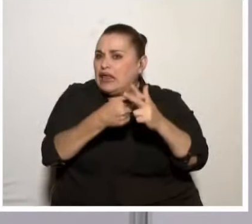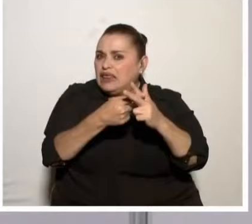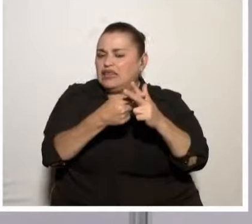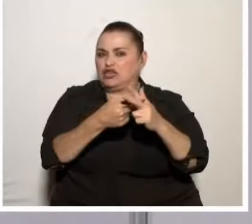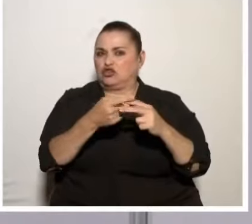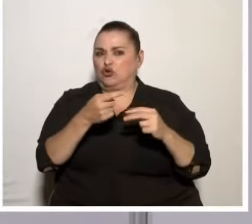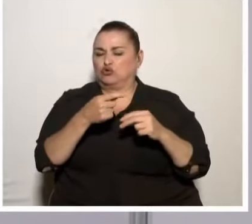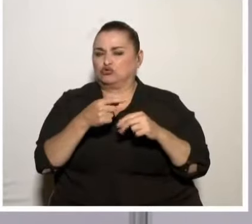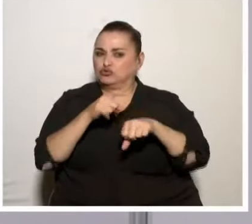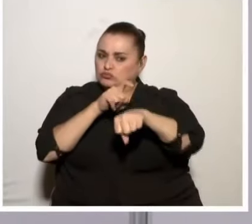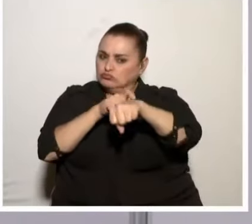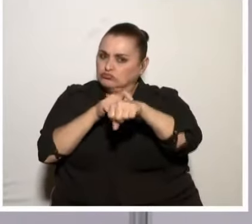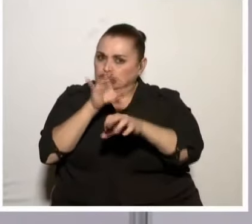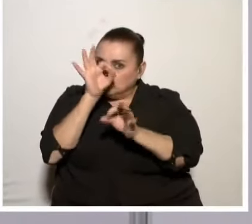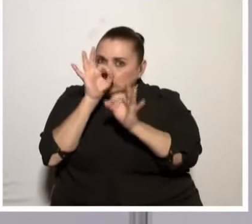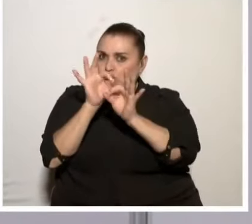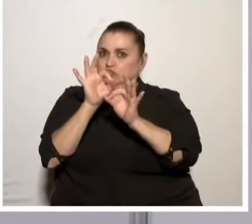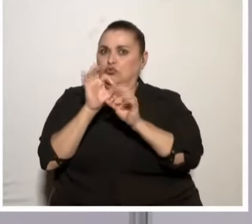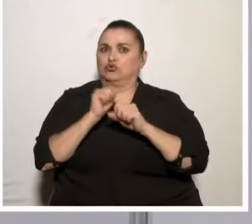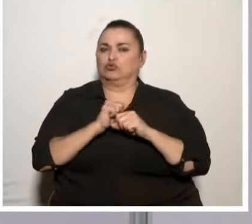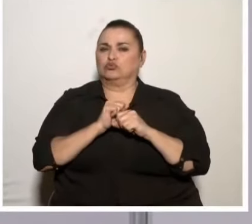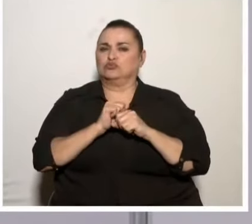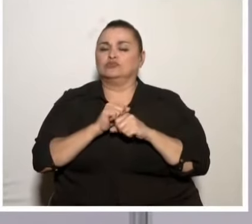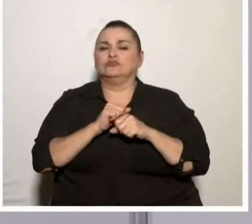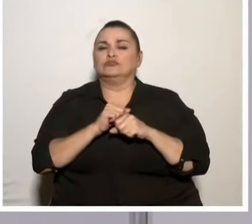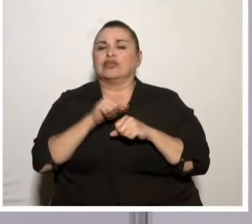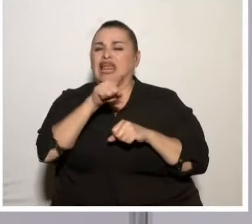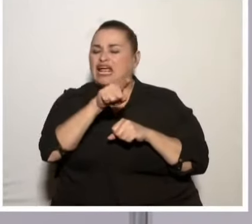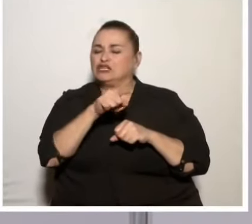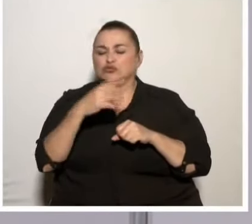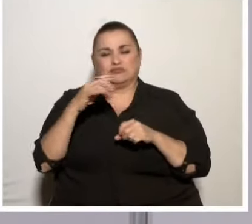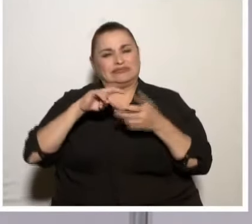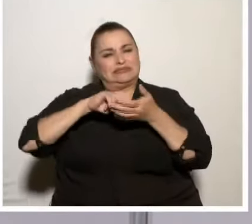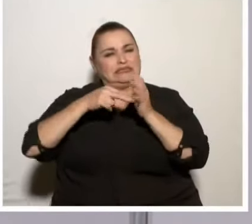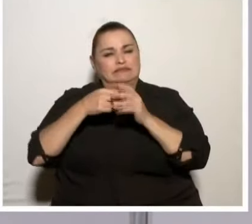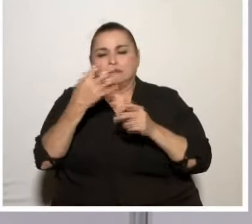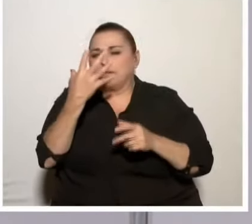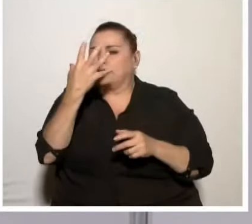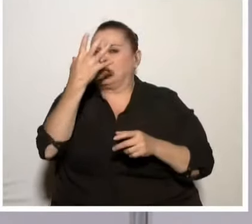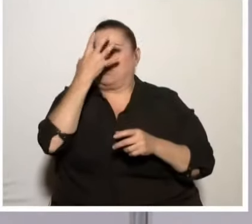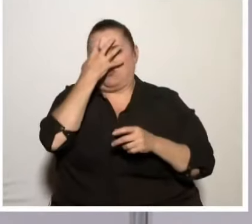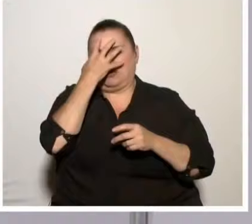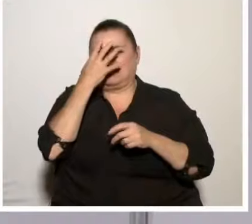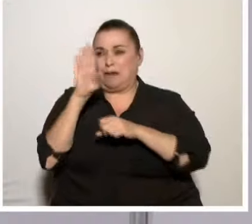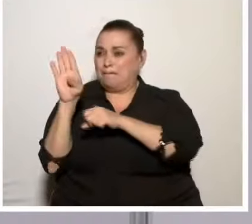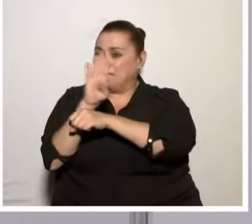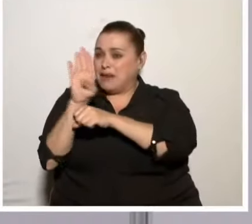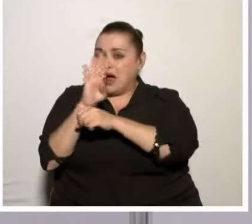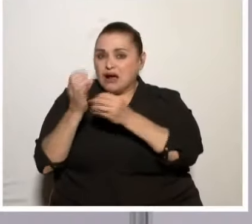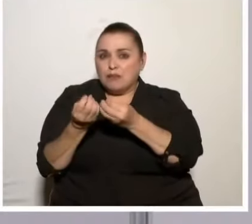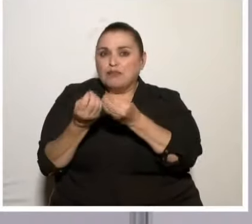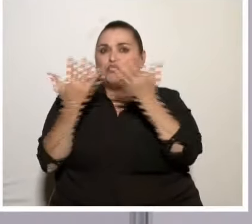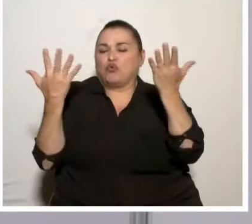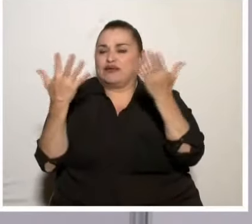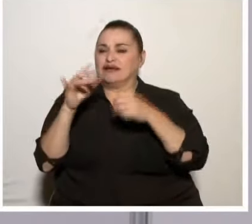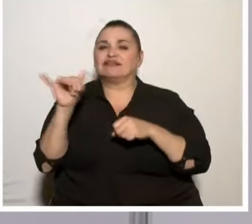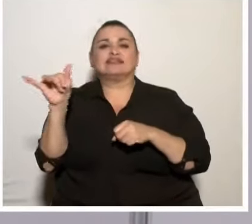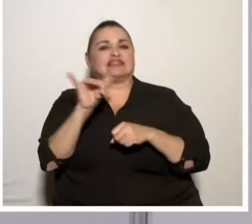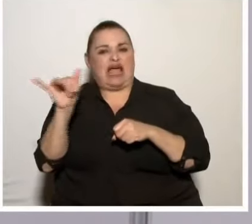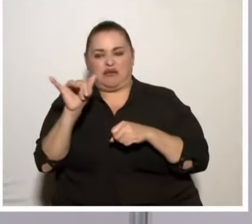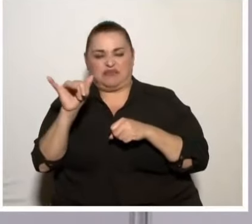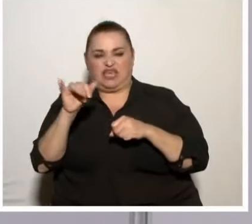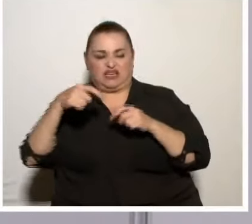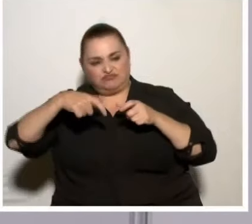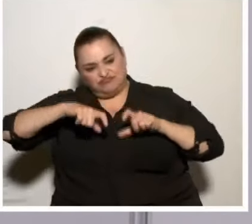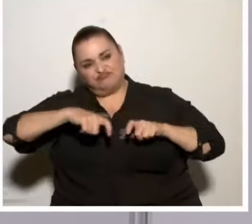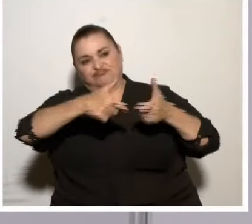y oportunos. Y eso es una vergüenza, porque la banca pública también los ha